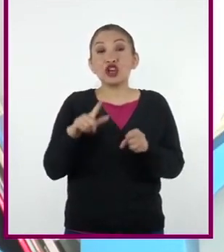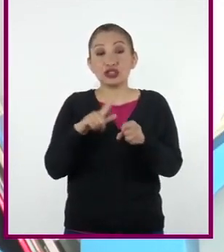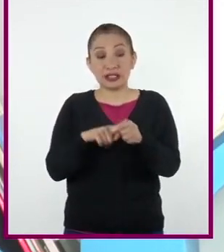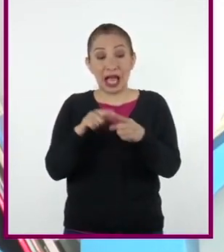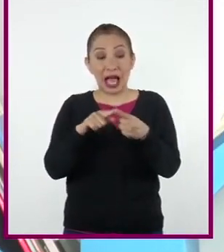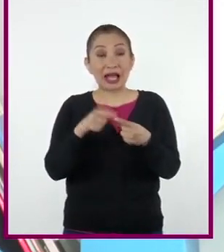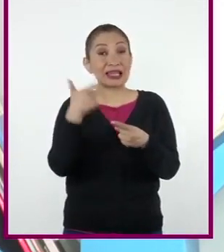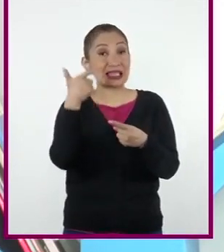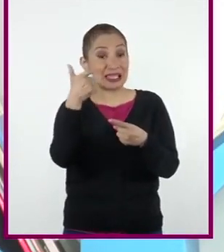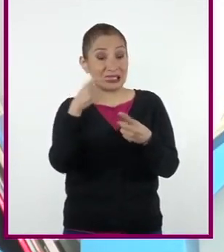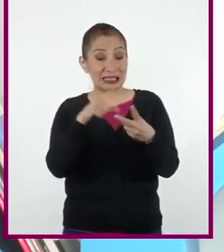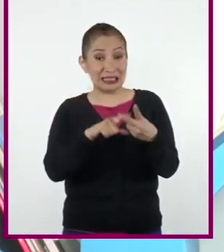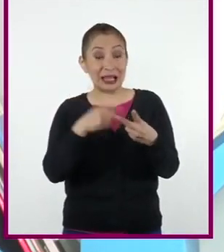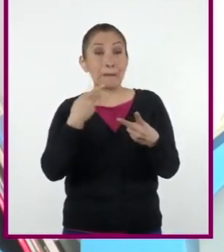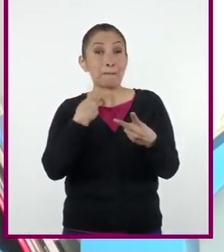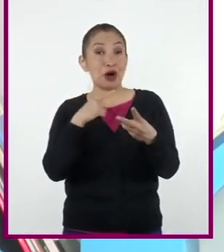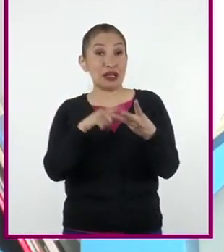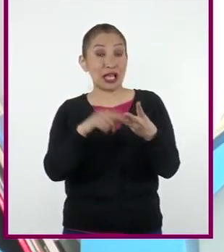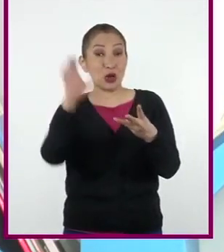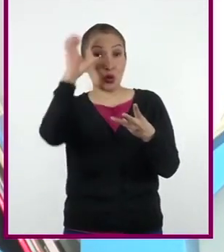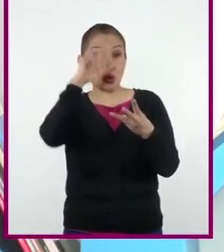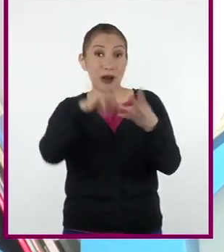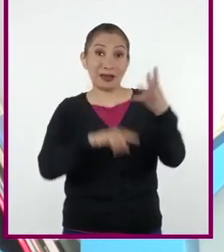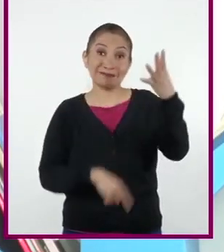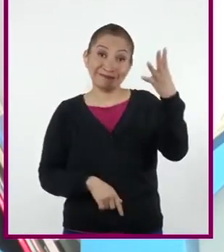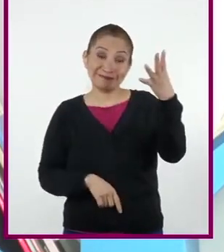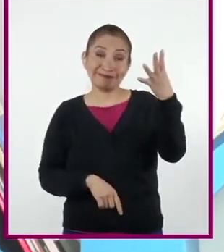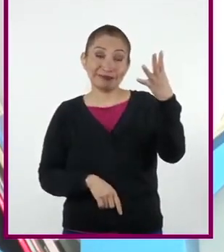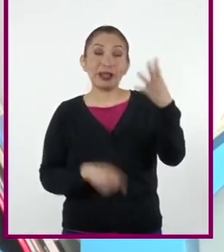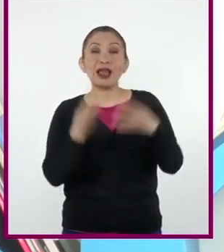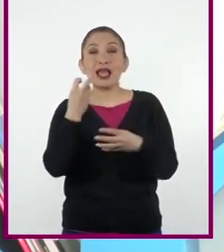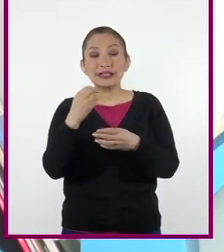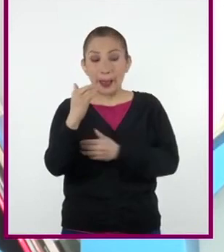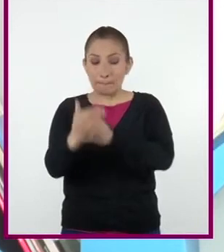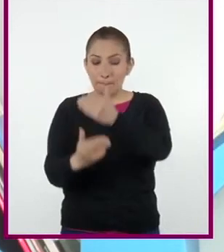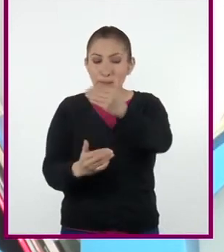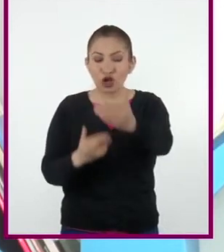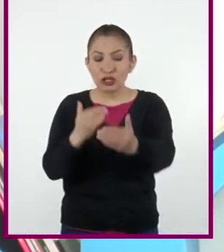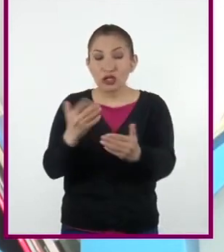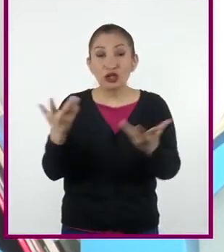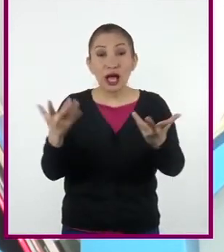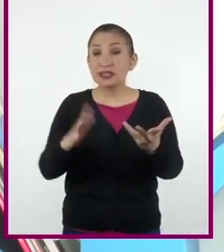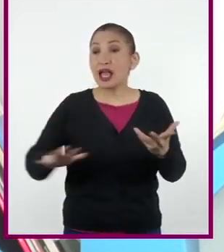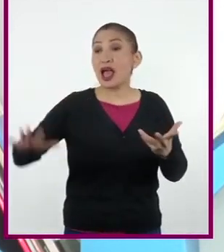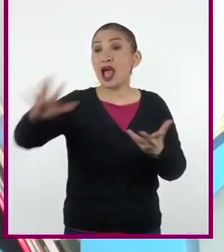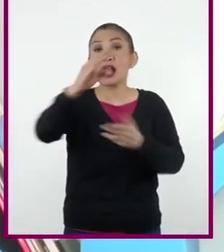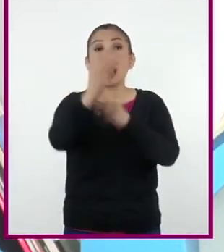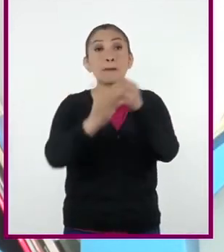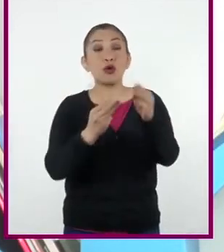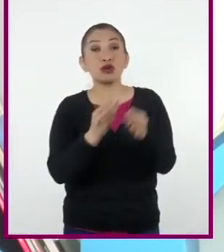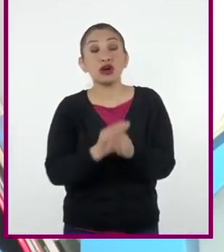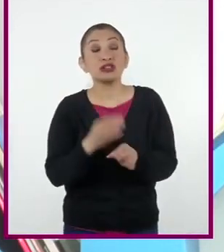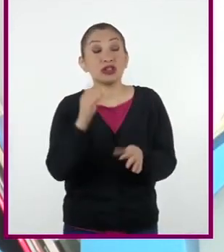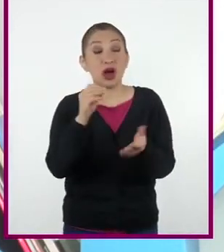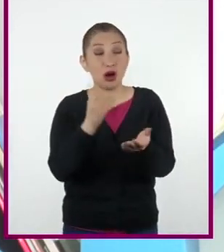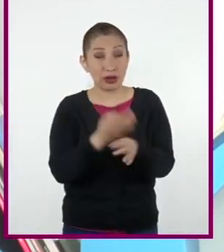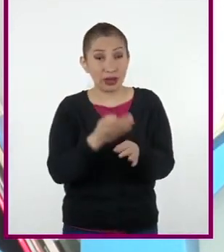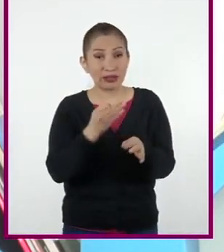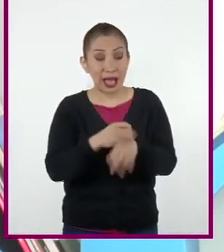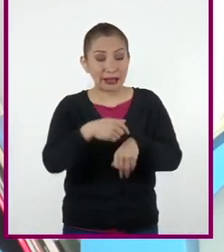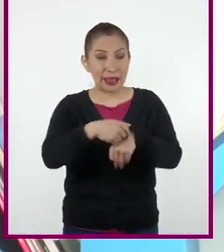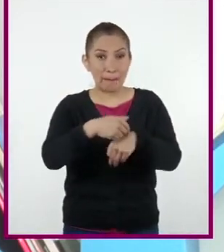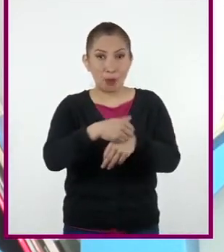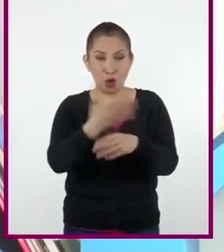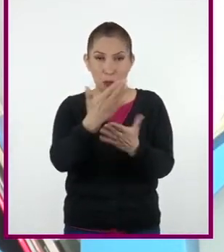social, económico, político y cultural. Este proceso se desarrolla en todo el mundo y hasta el momento es de